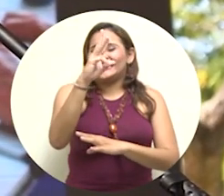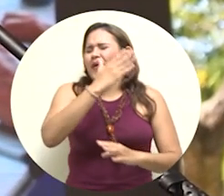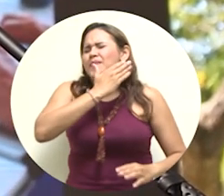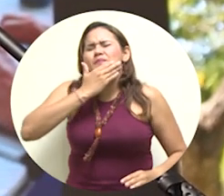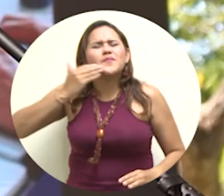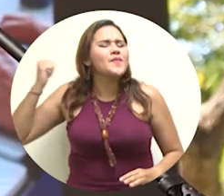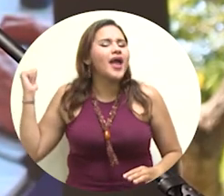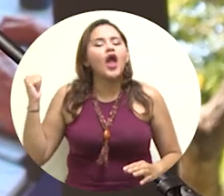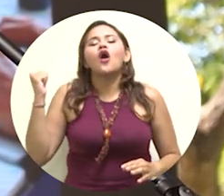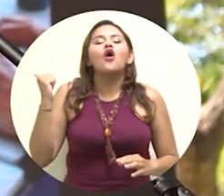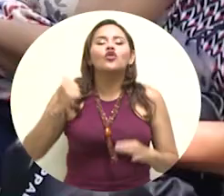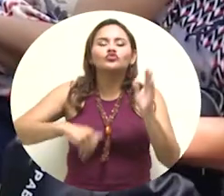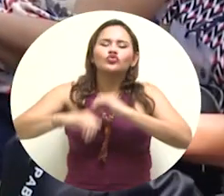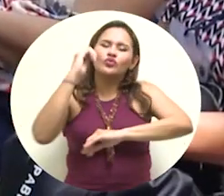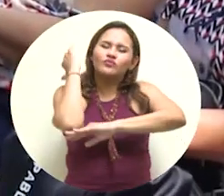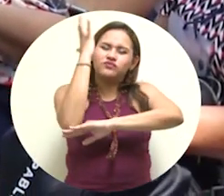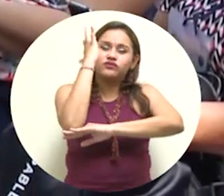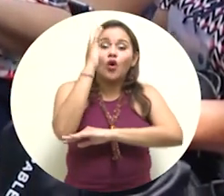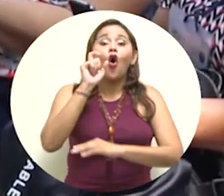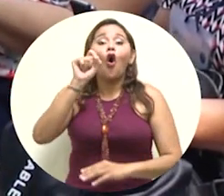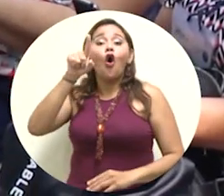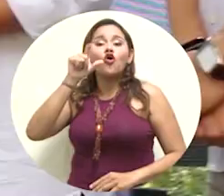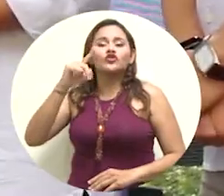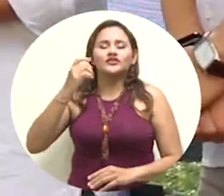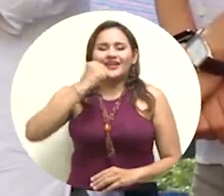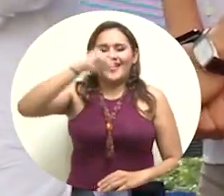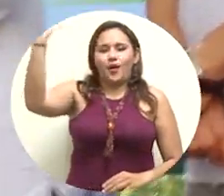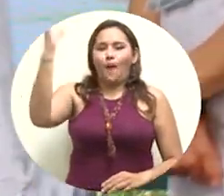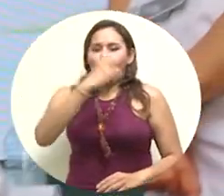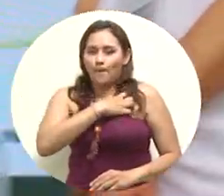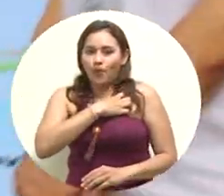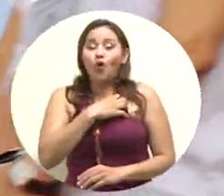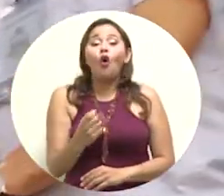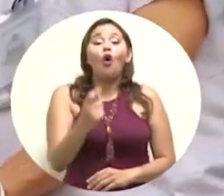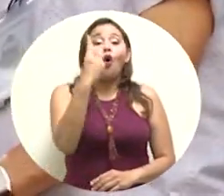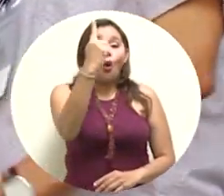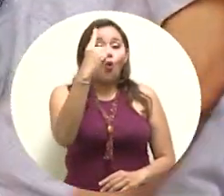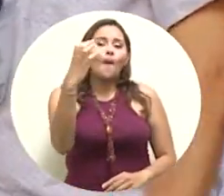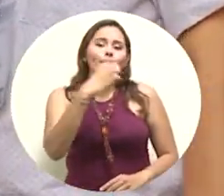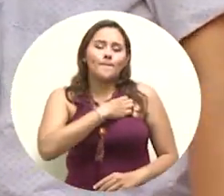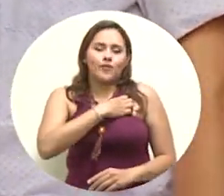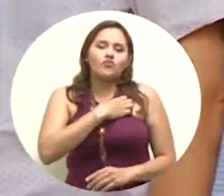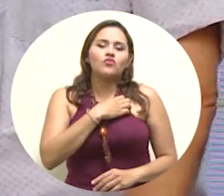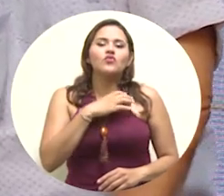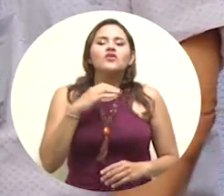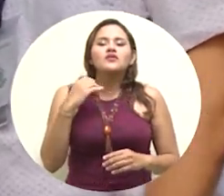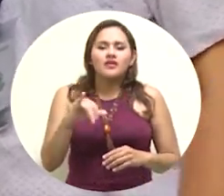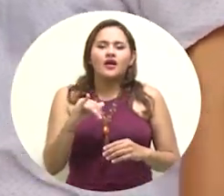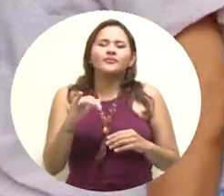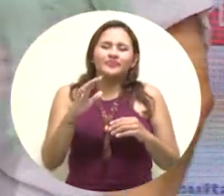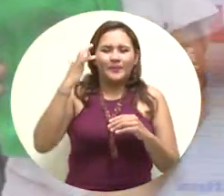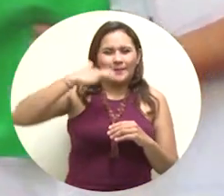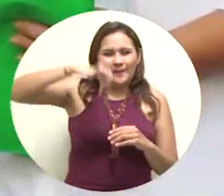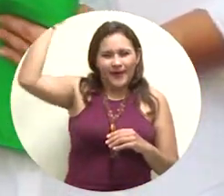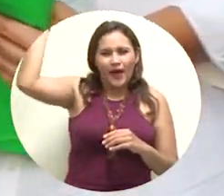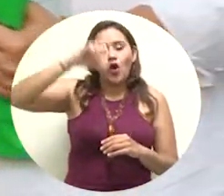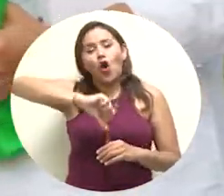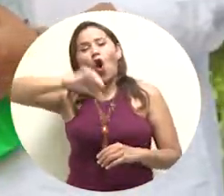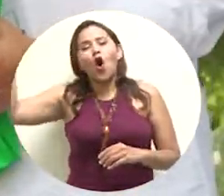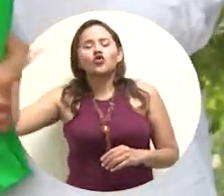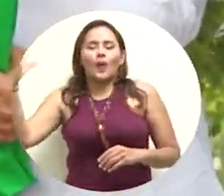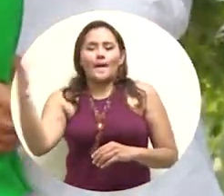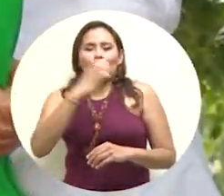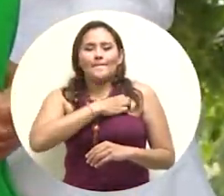11 ganadores que representaban cada eje temático, un ganador en categoría pregrado y un ganador en categoría red,